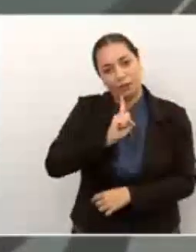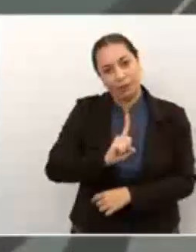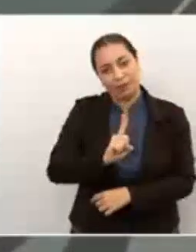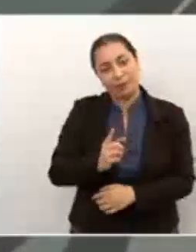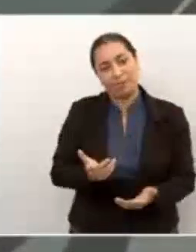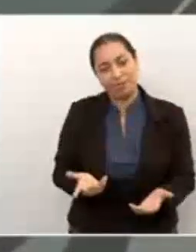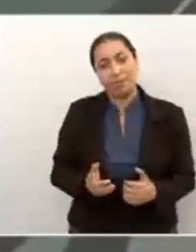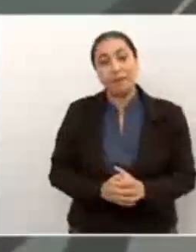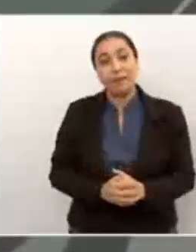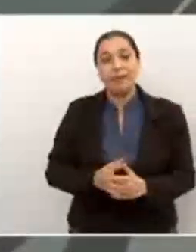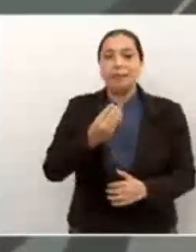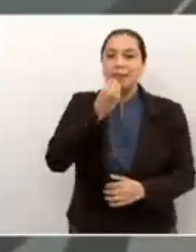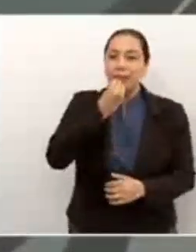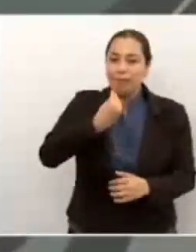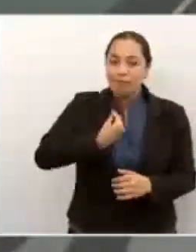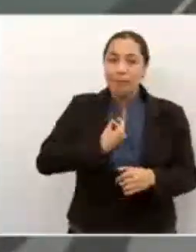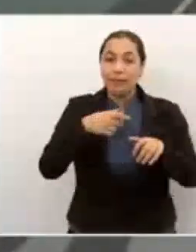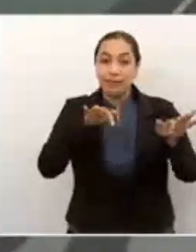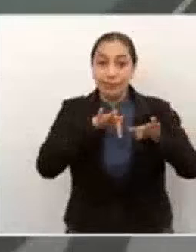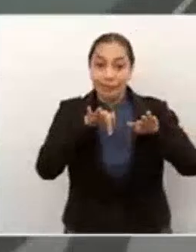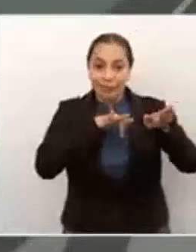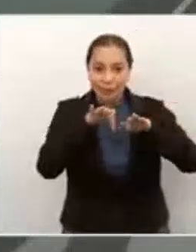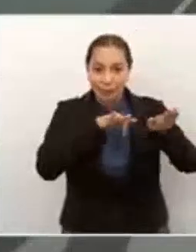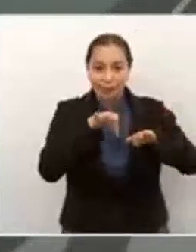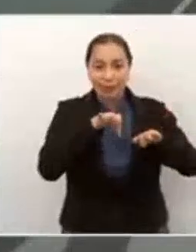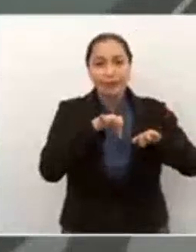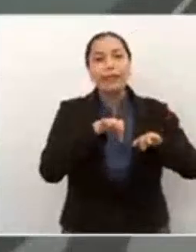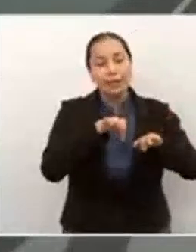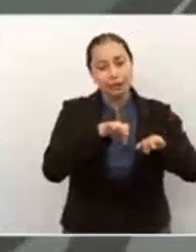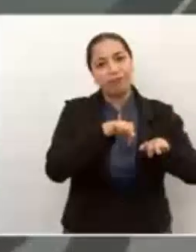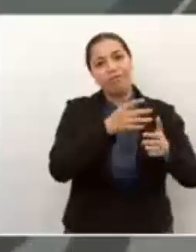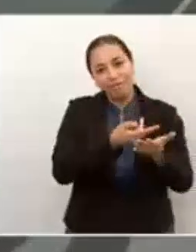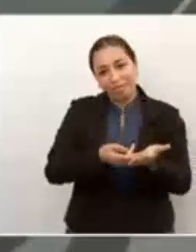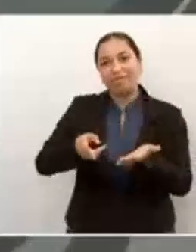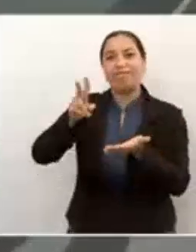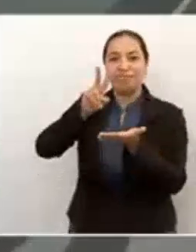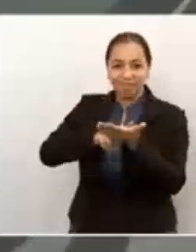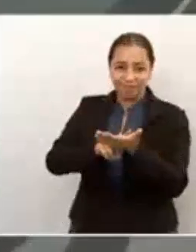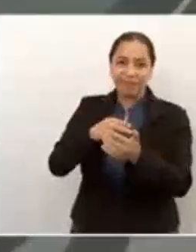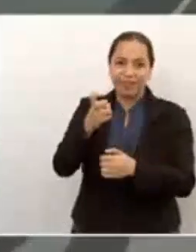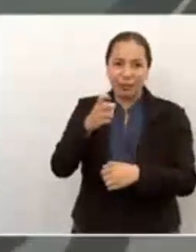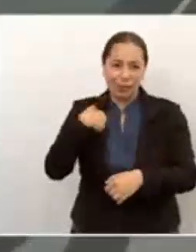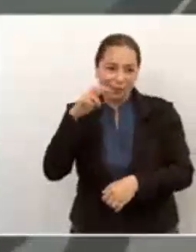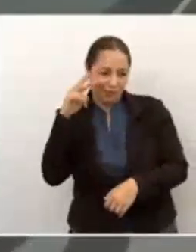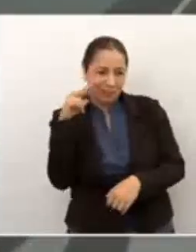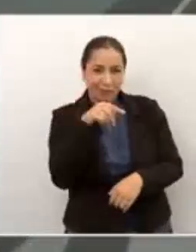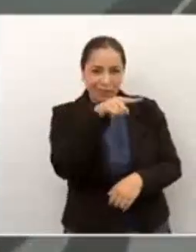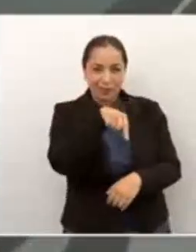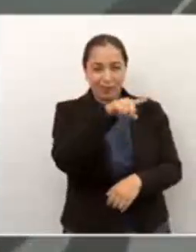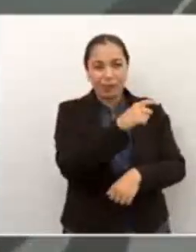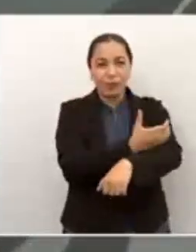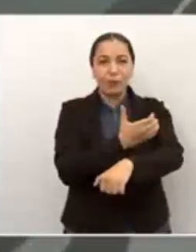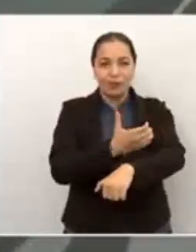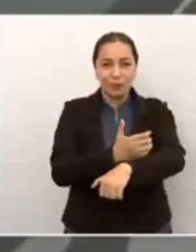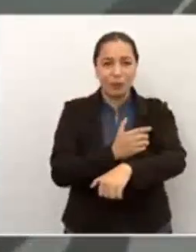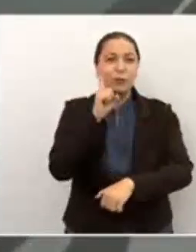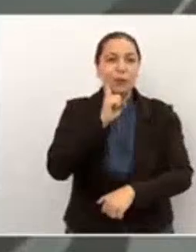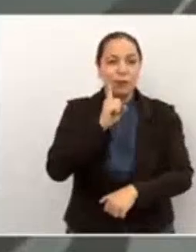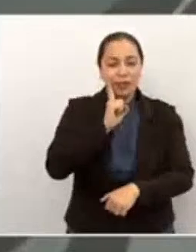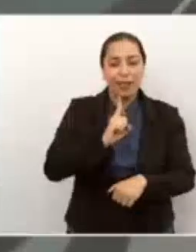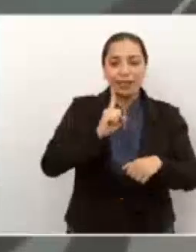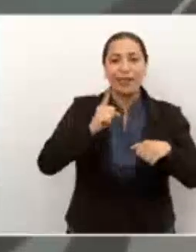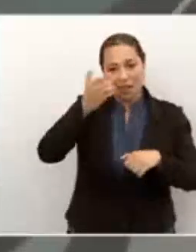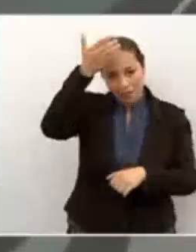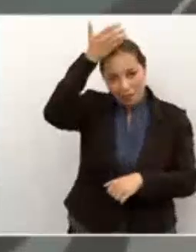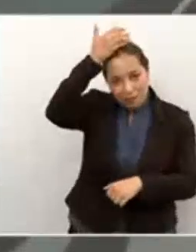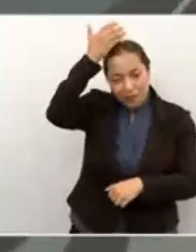Y aunque trabajemos fuera de la casa, aquí veo a nuestras compañeras enfermeras, médicas, tenemos